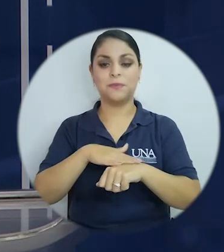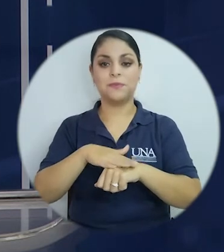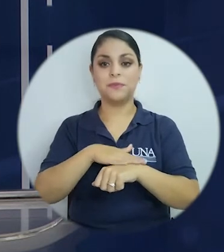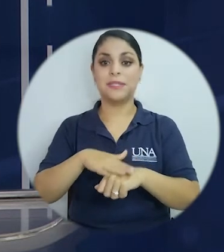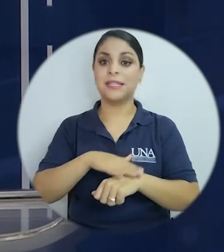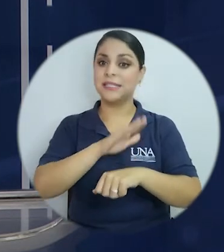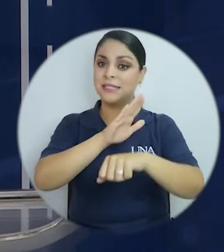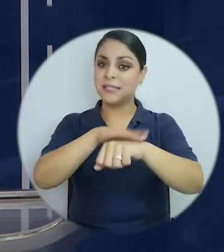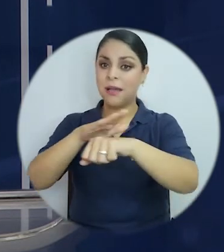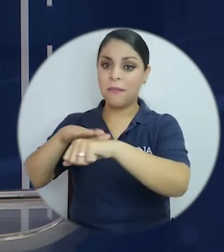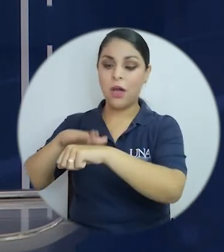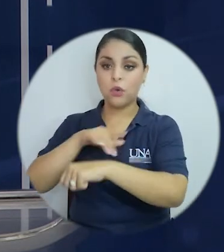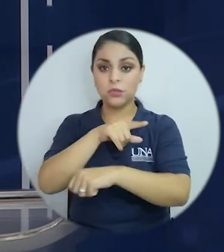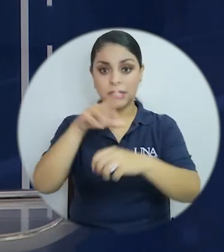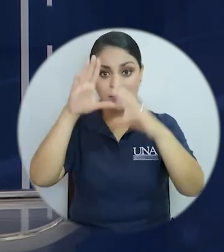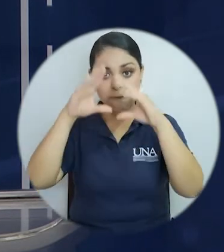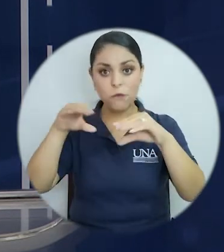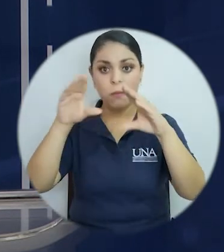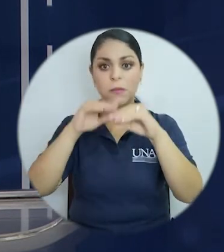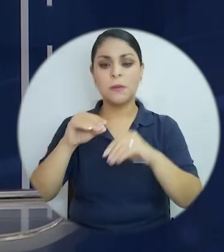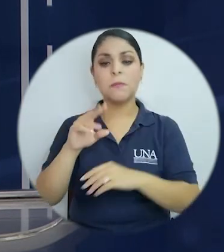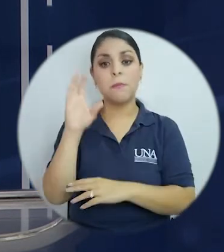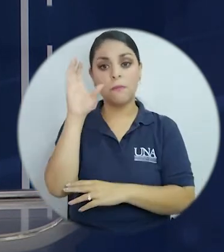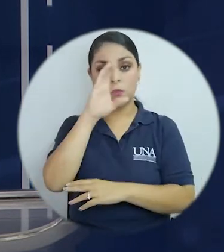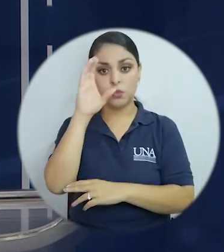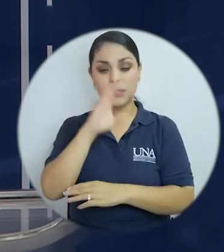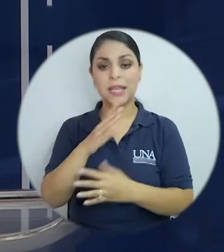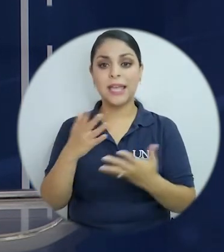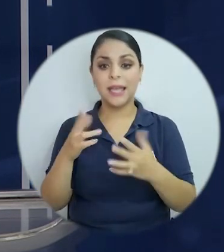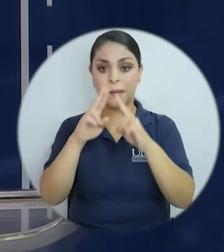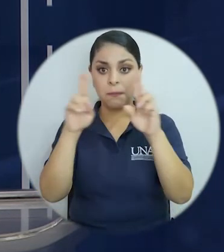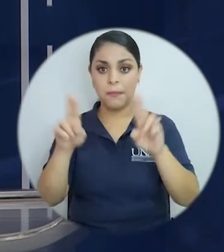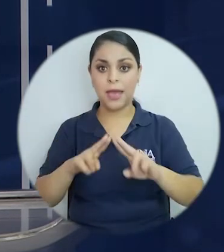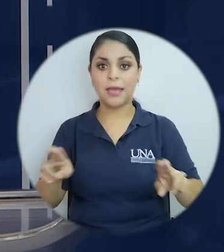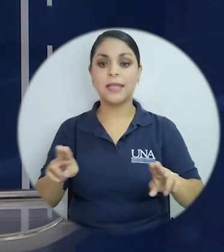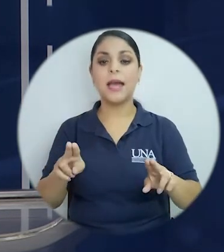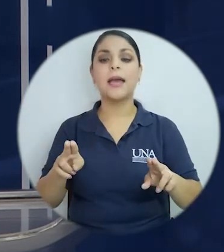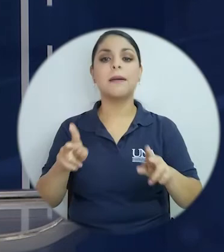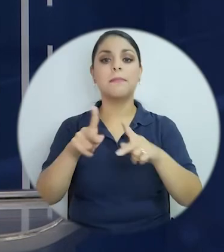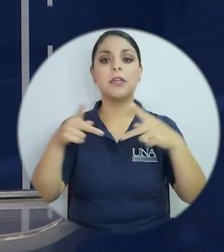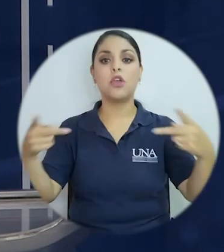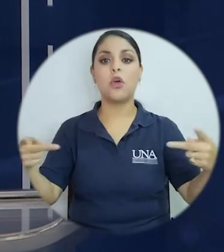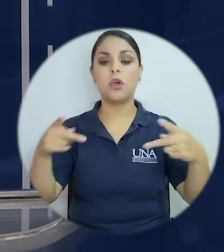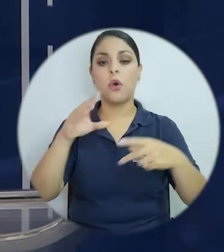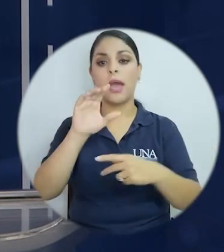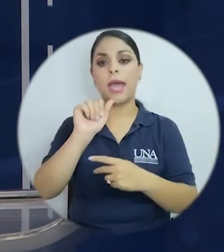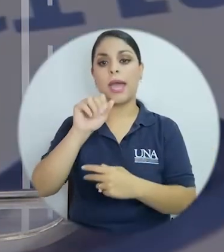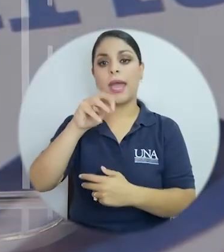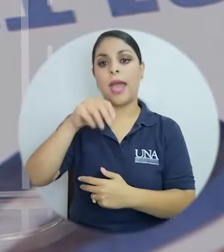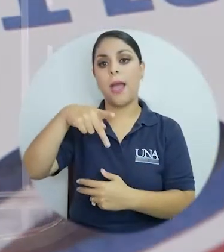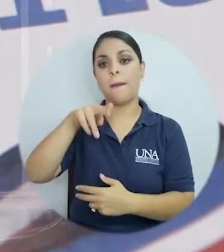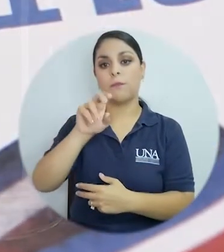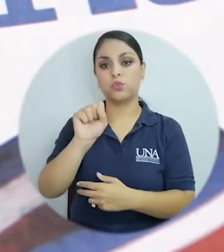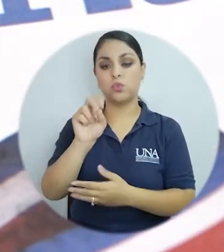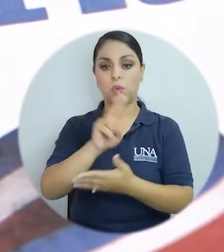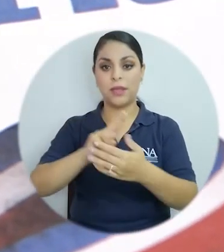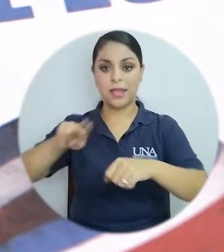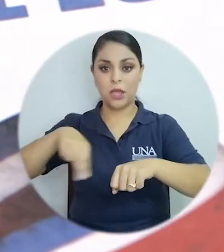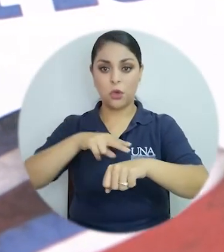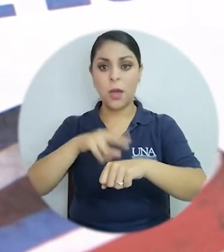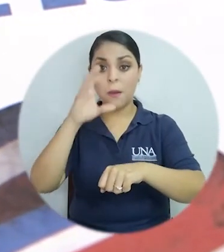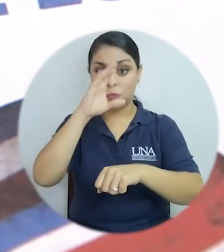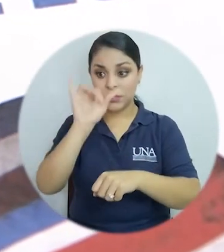favor, precisamente en este llamado para que nos informamos, a que visite la página del periódico Campus de la Universidad Nacional para